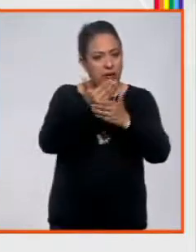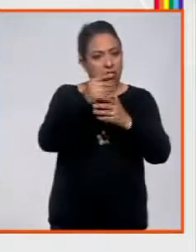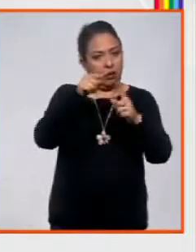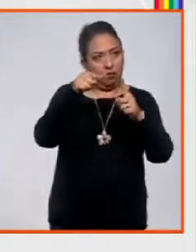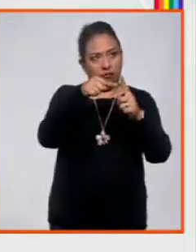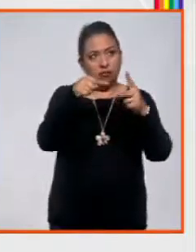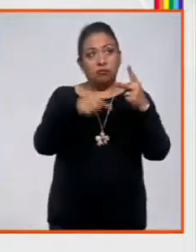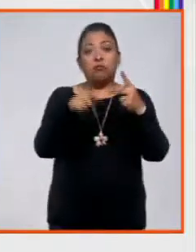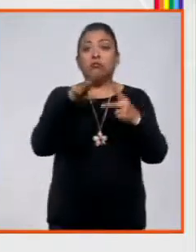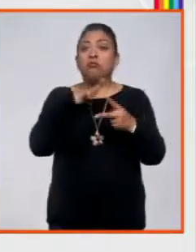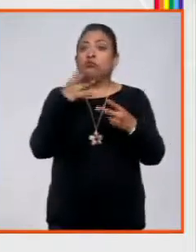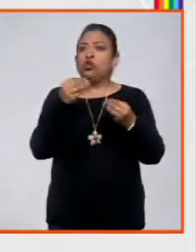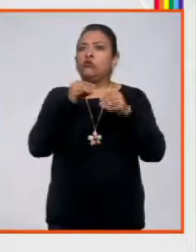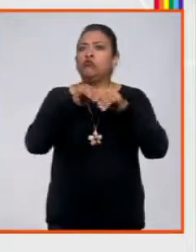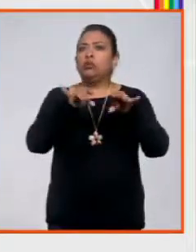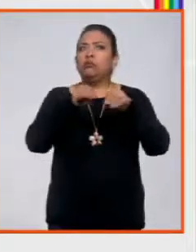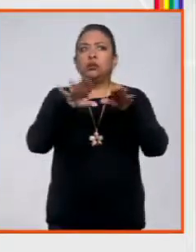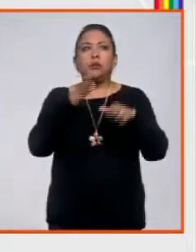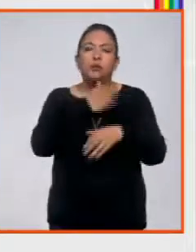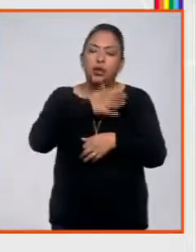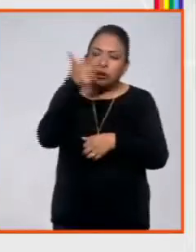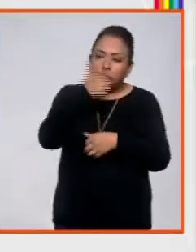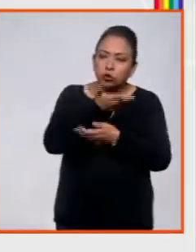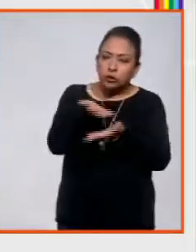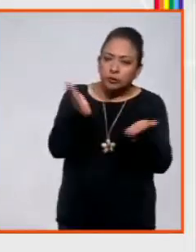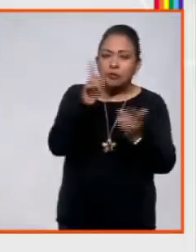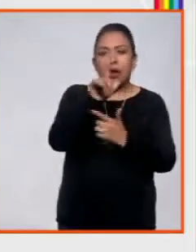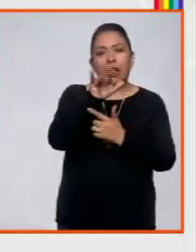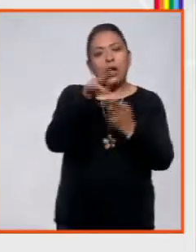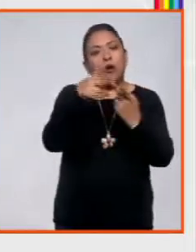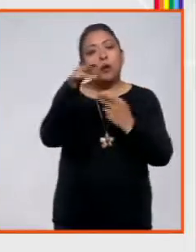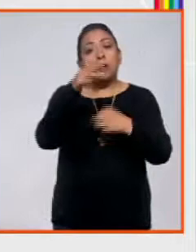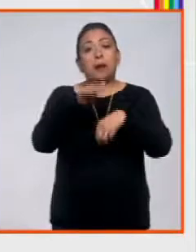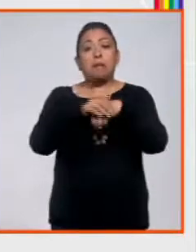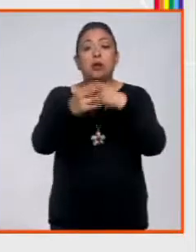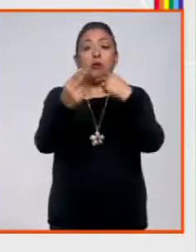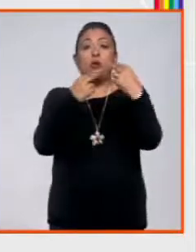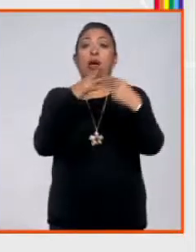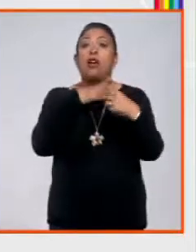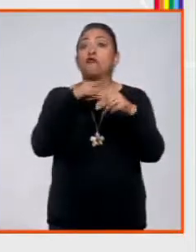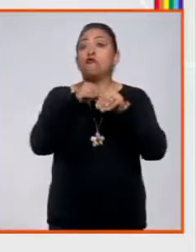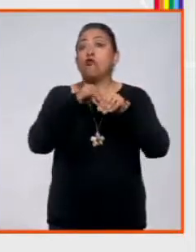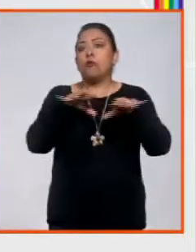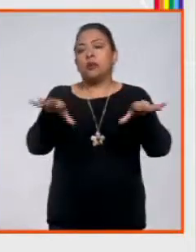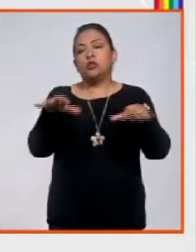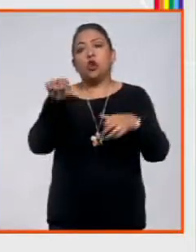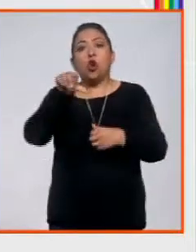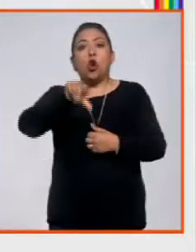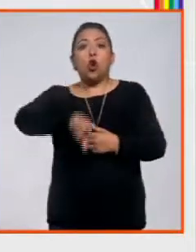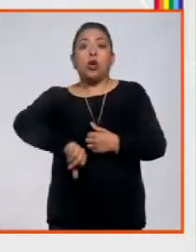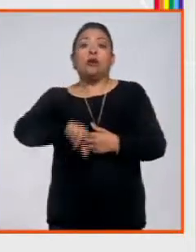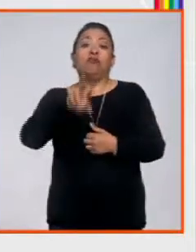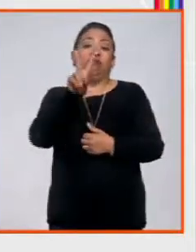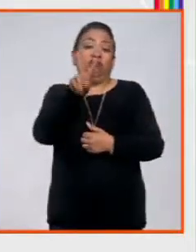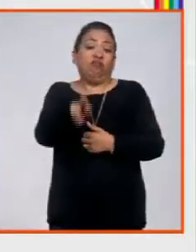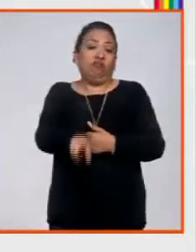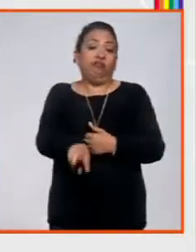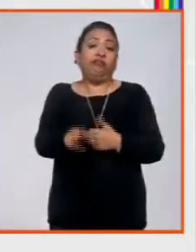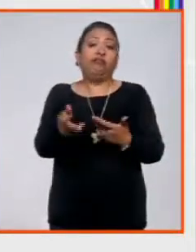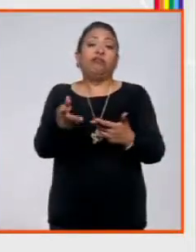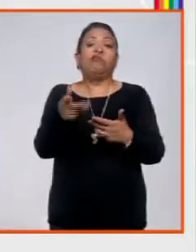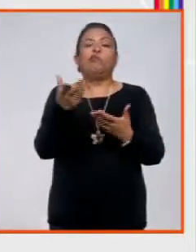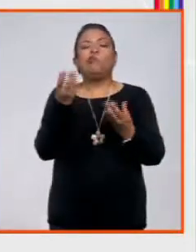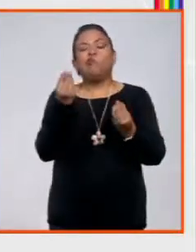y es ya está generando la información buenas noches la hora agua de manera del auditorio coreó de información y hoy era muy